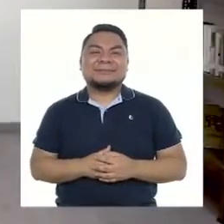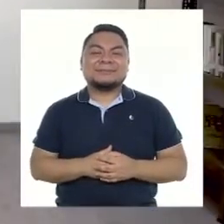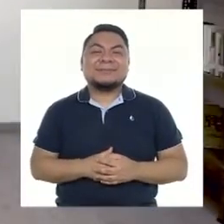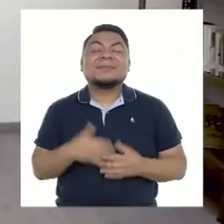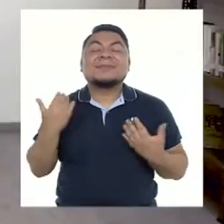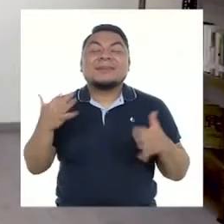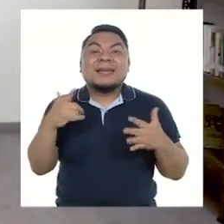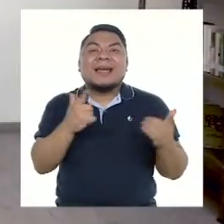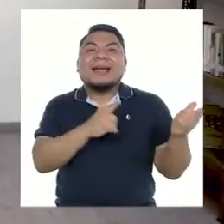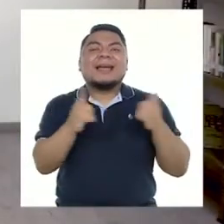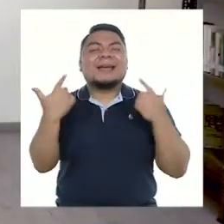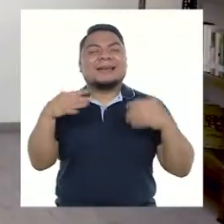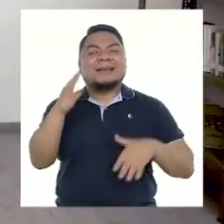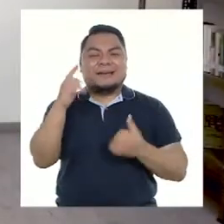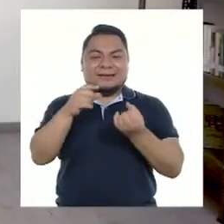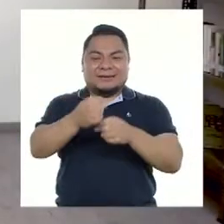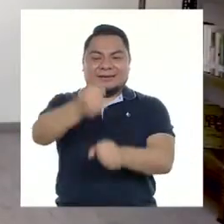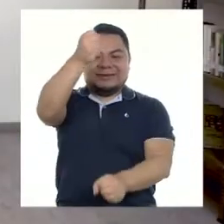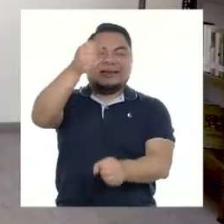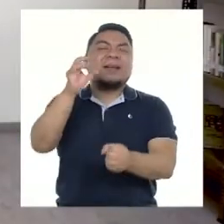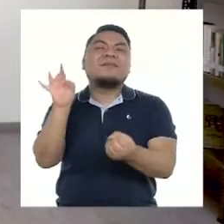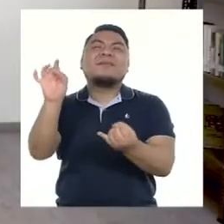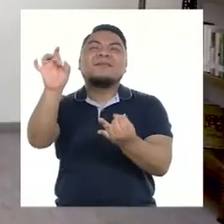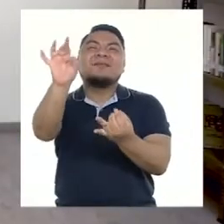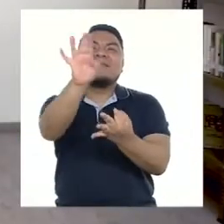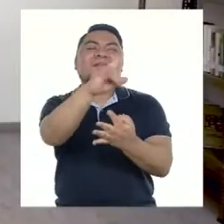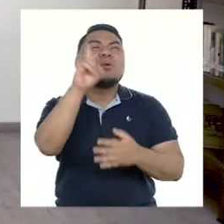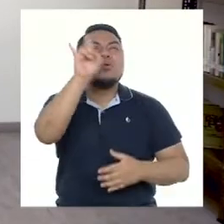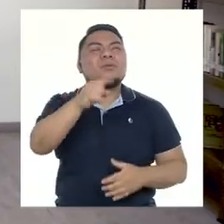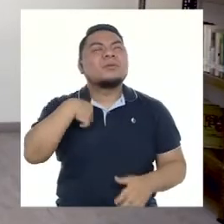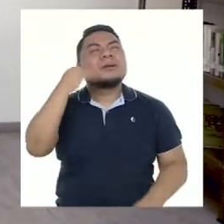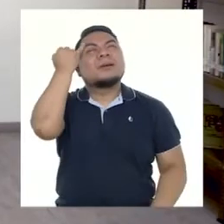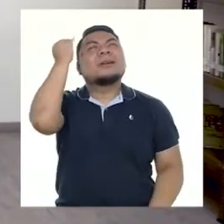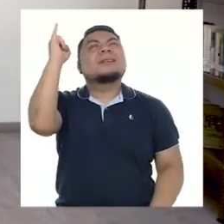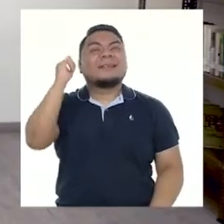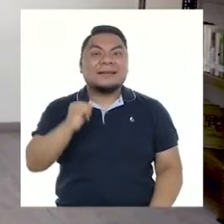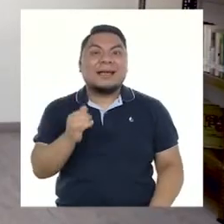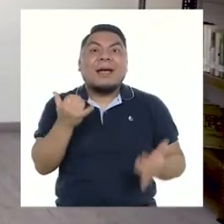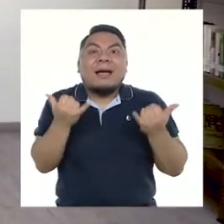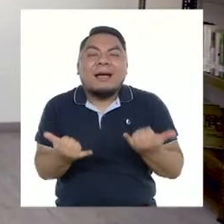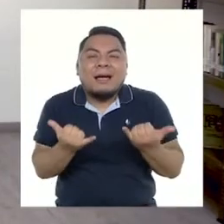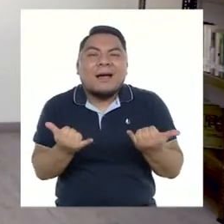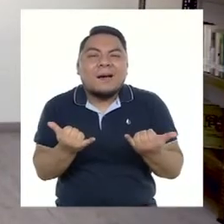¡Qué lindo fue usar mi vara de distintas maneras usando mi imaginación! Pero ahora...